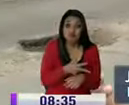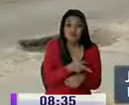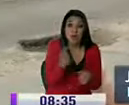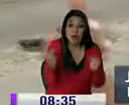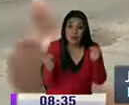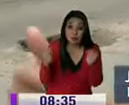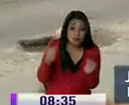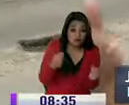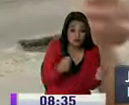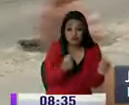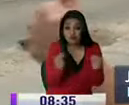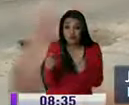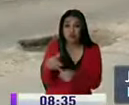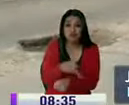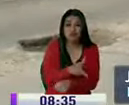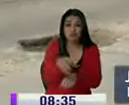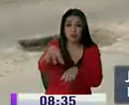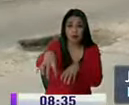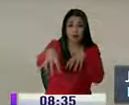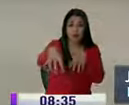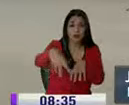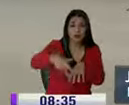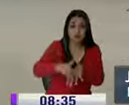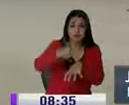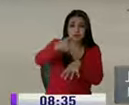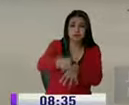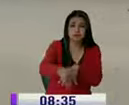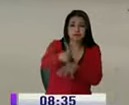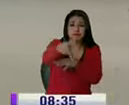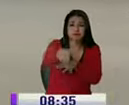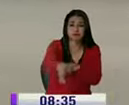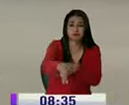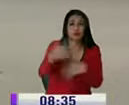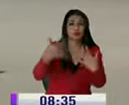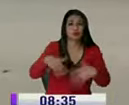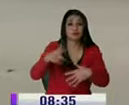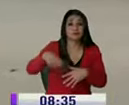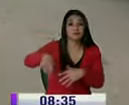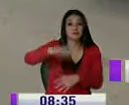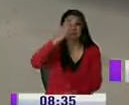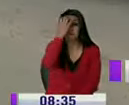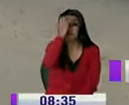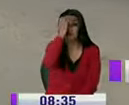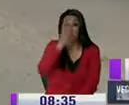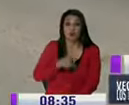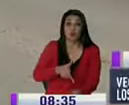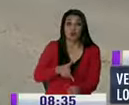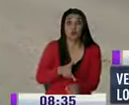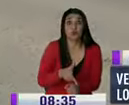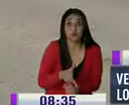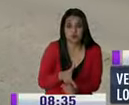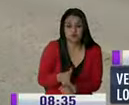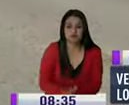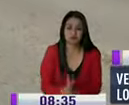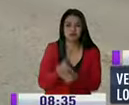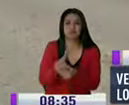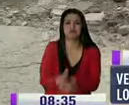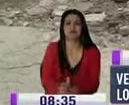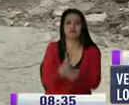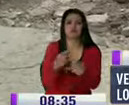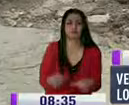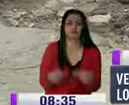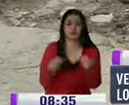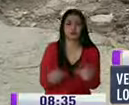de atravesar los grandes huecos que hay. Los moradores se encontraban preocupados debido a que los frenazos de los vehículos se escuchaban a